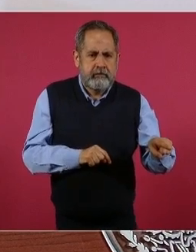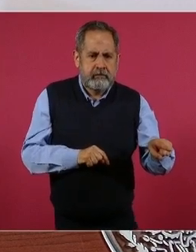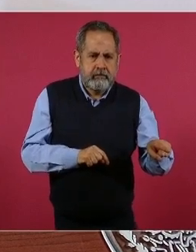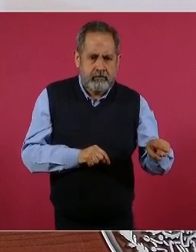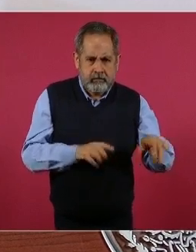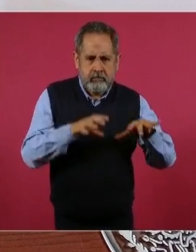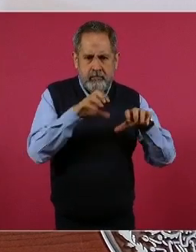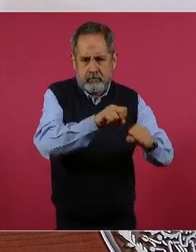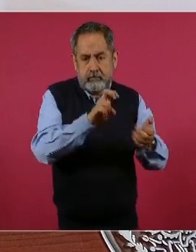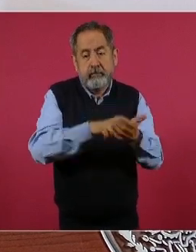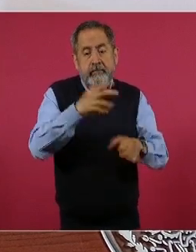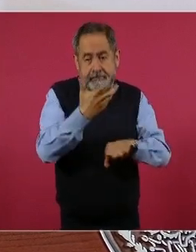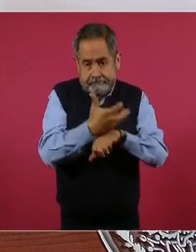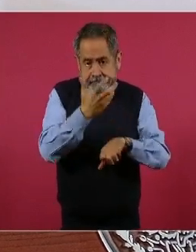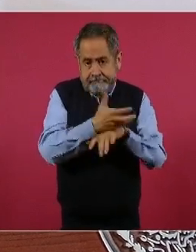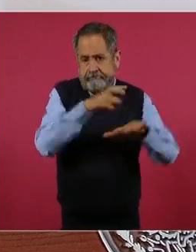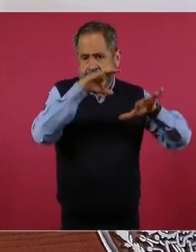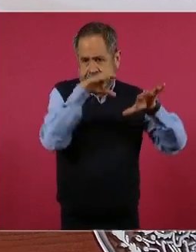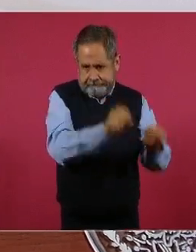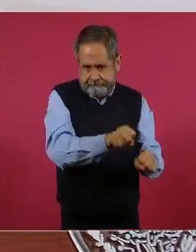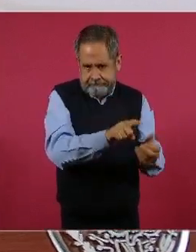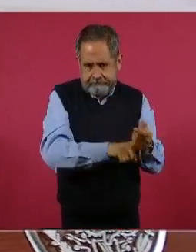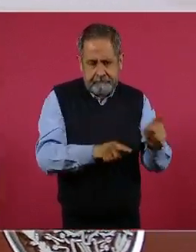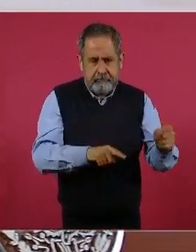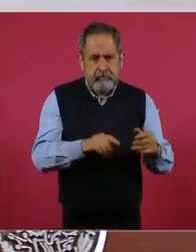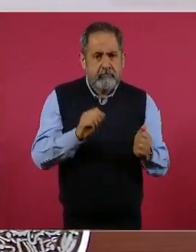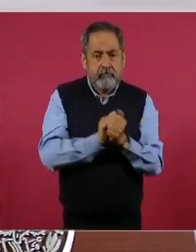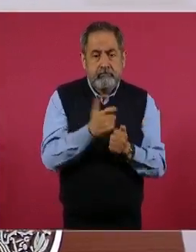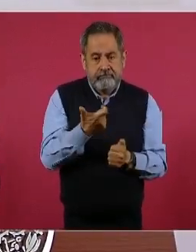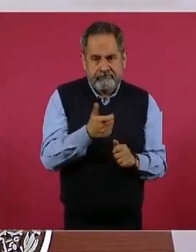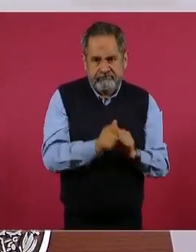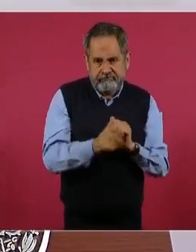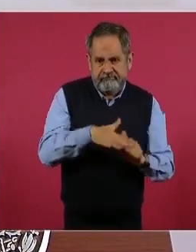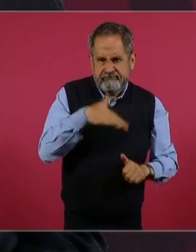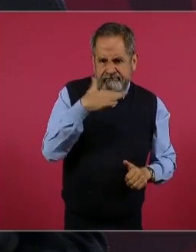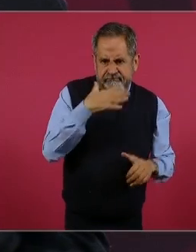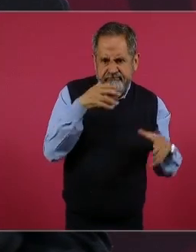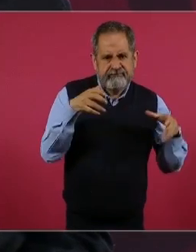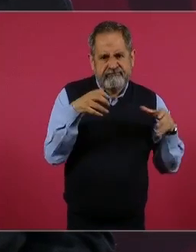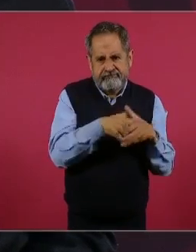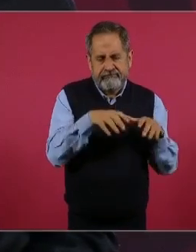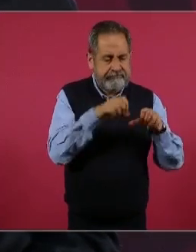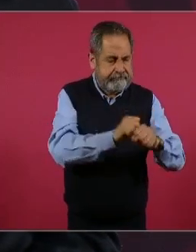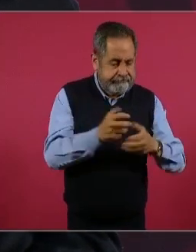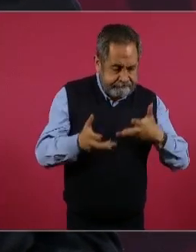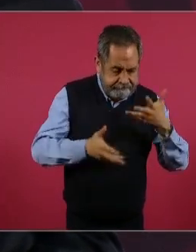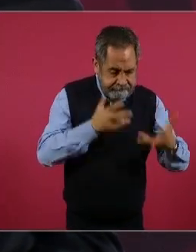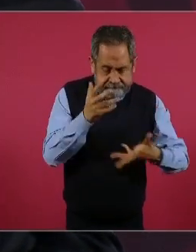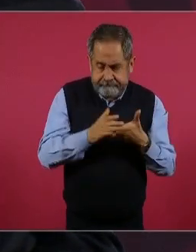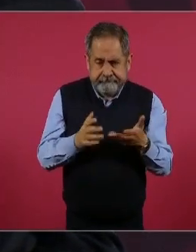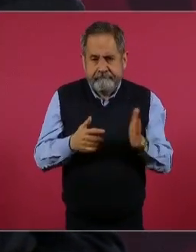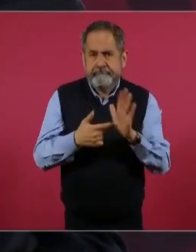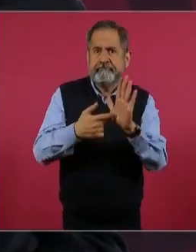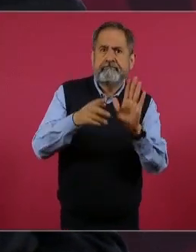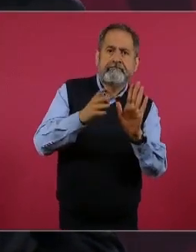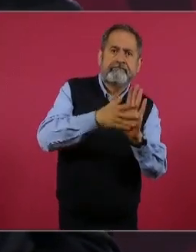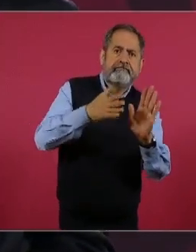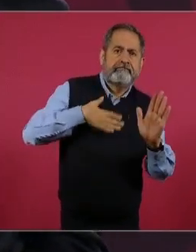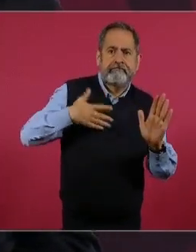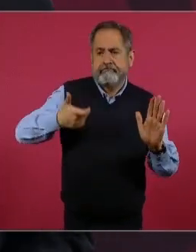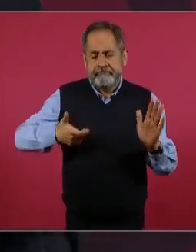lo detuvieron en Estados Unidos con dinero, no pudo